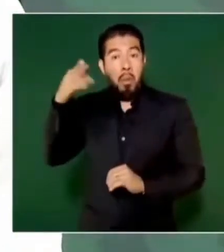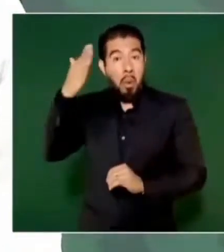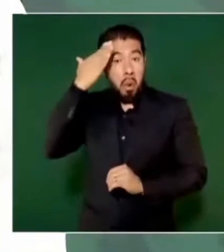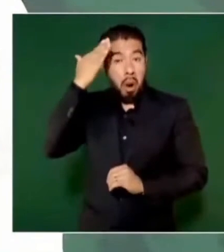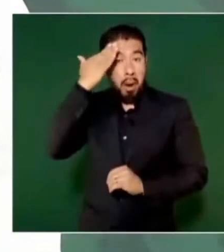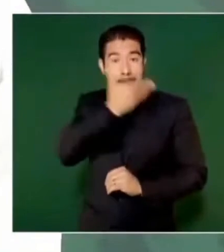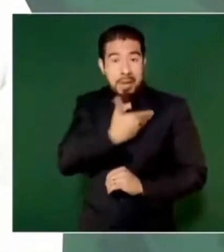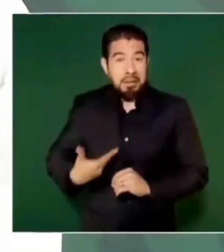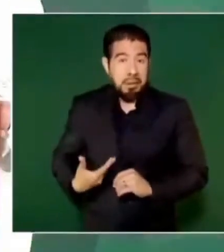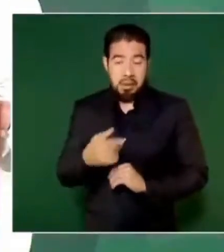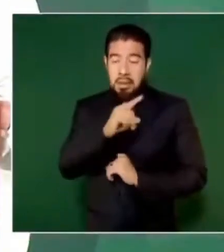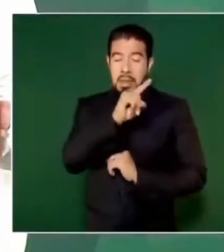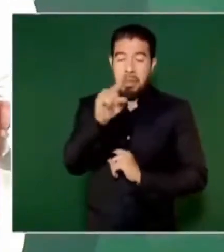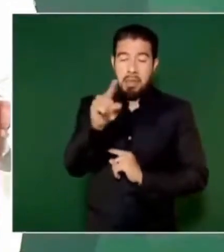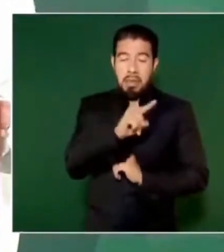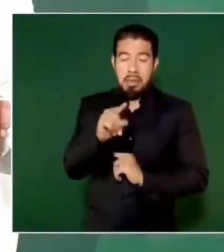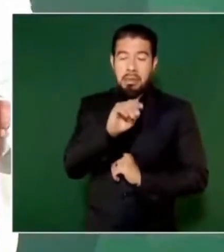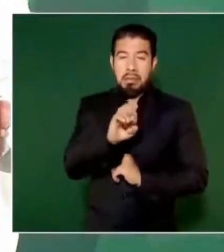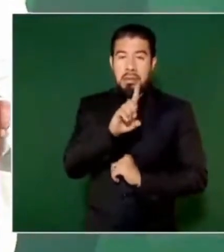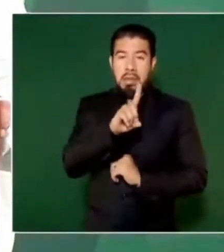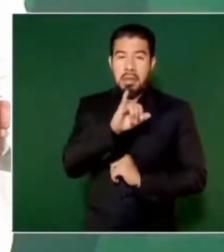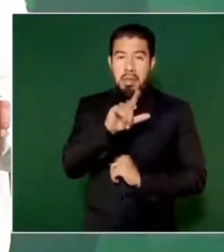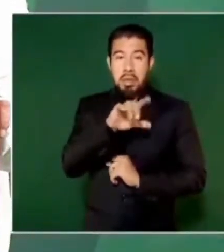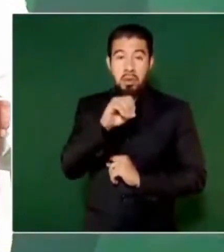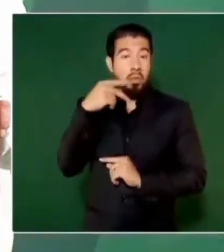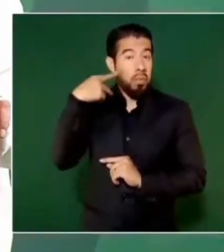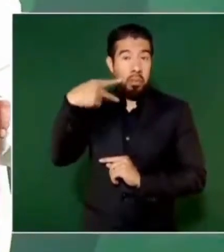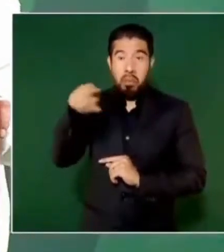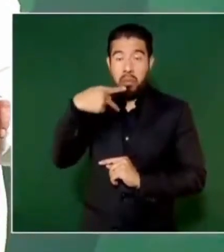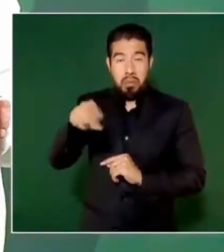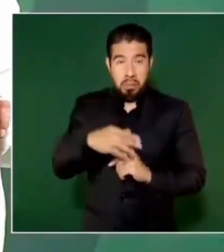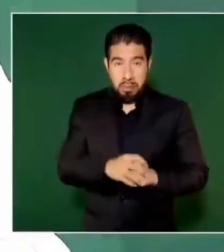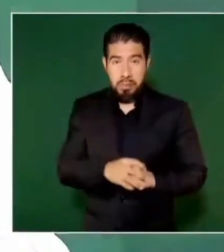Y lo mismo en el caso de los ferrocarriles.